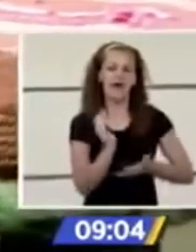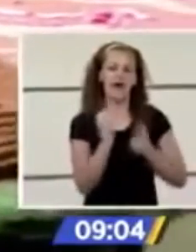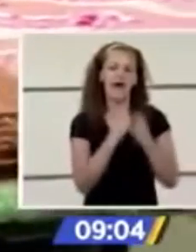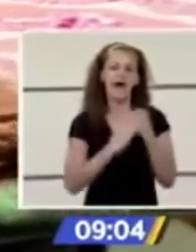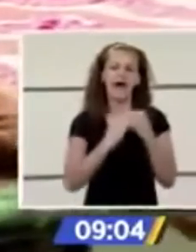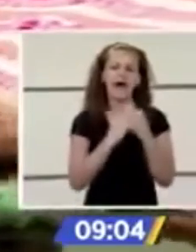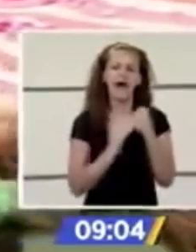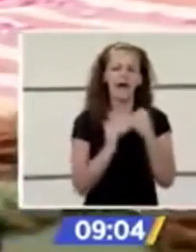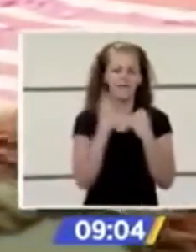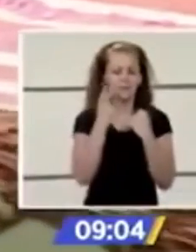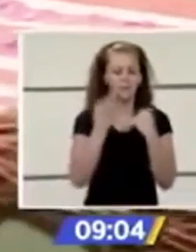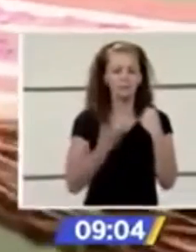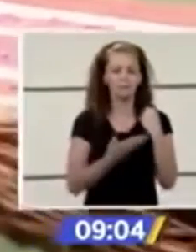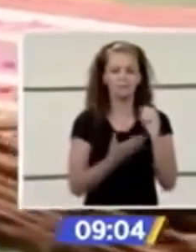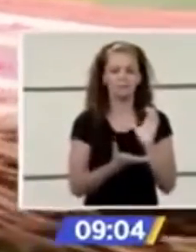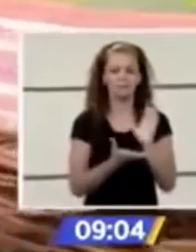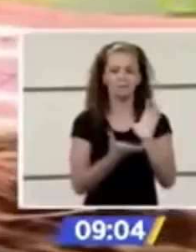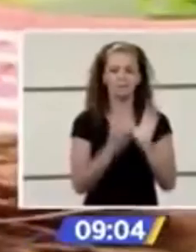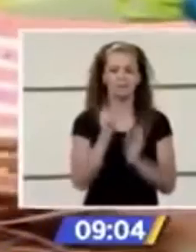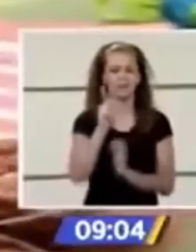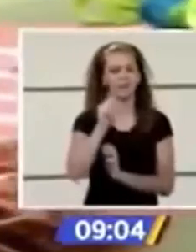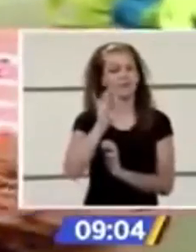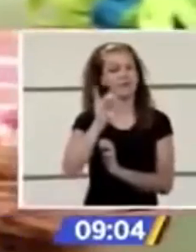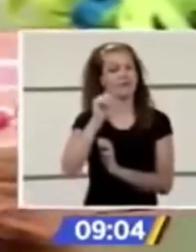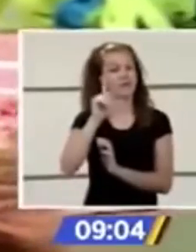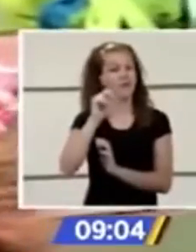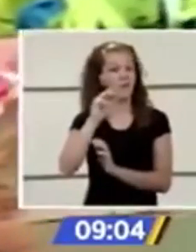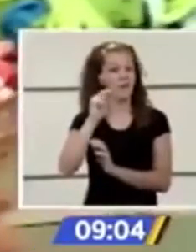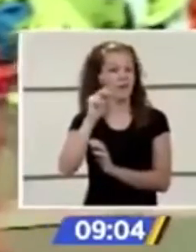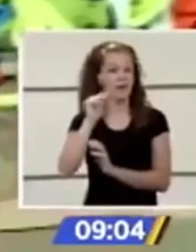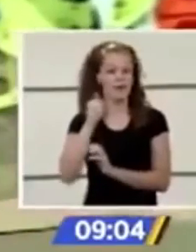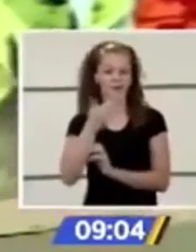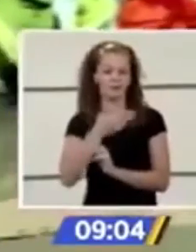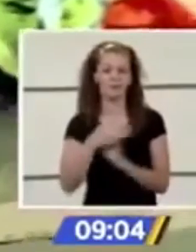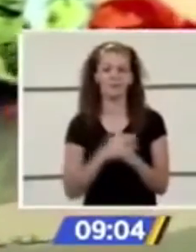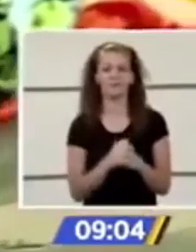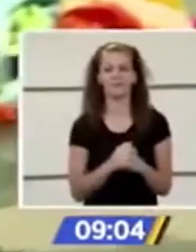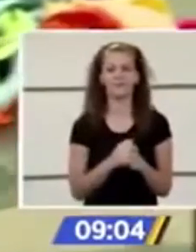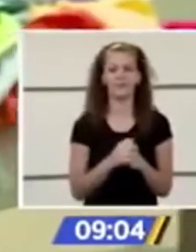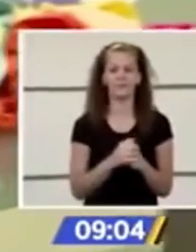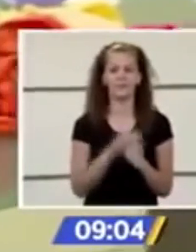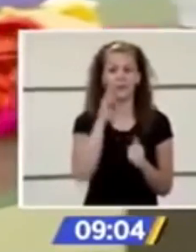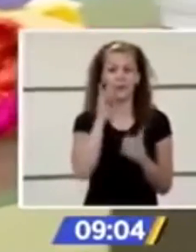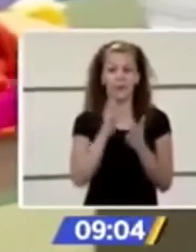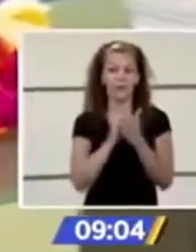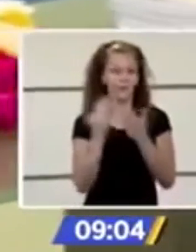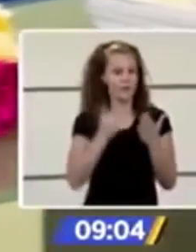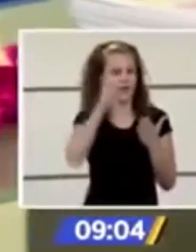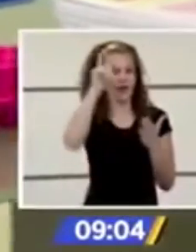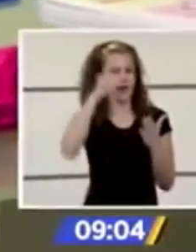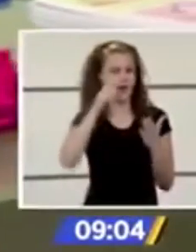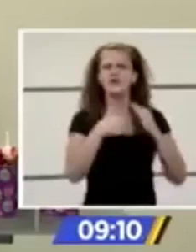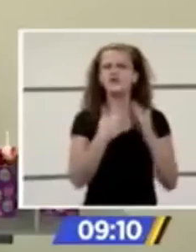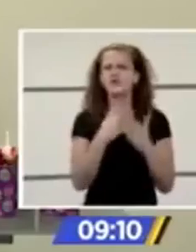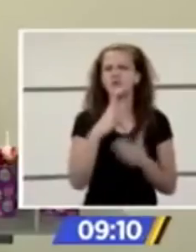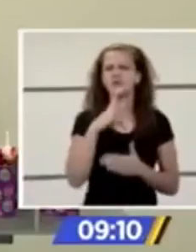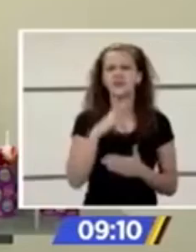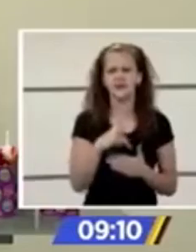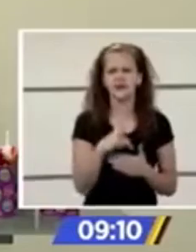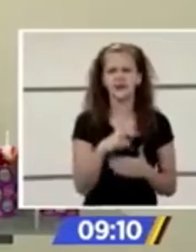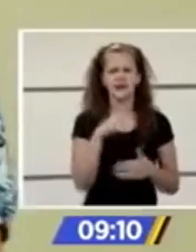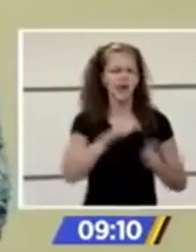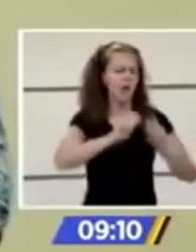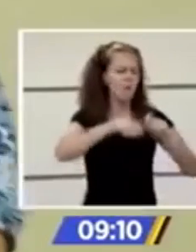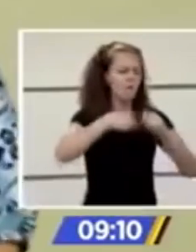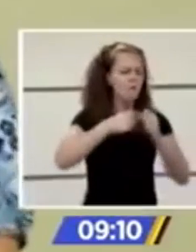las pantallas televisivas aprende en casa nivelación académica para faro se trata de un espacio que busca nivelar y fortalecer a las